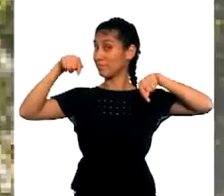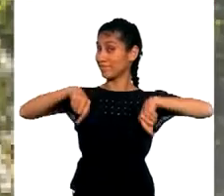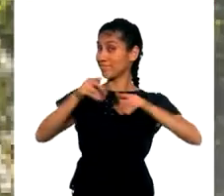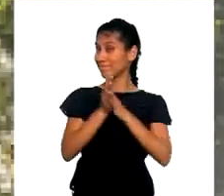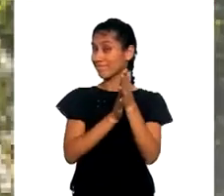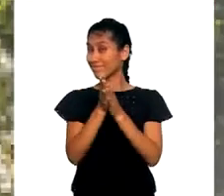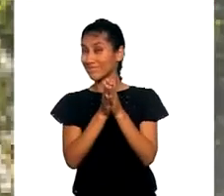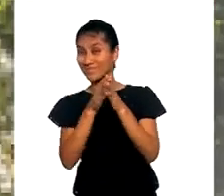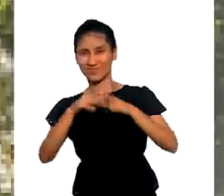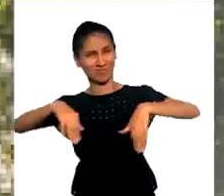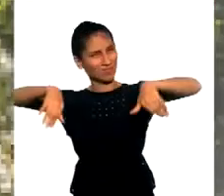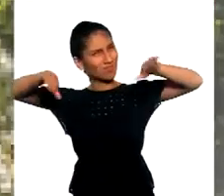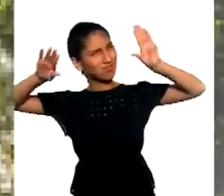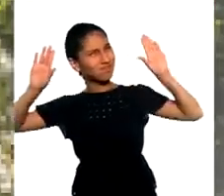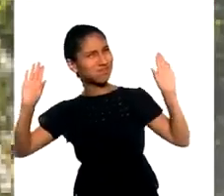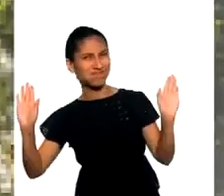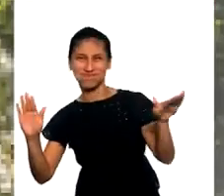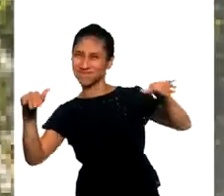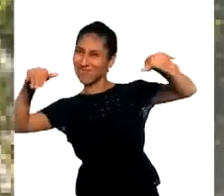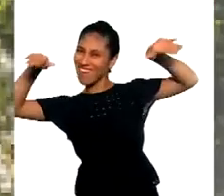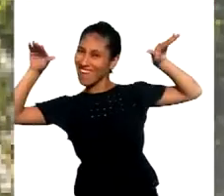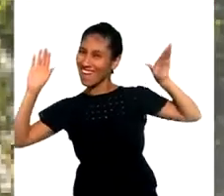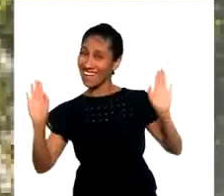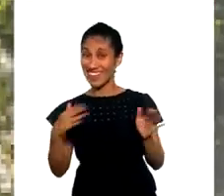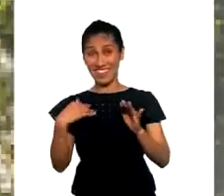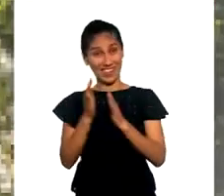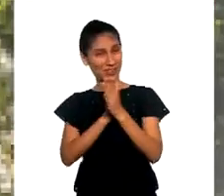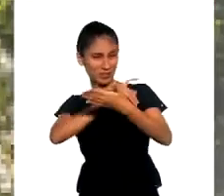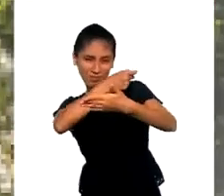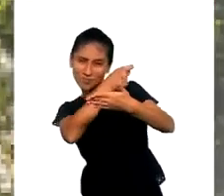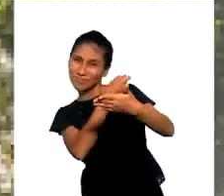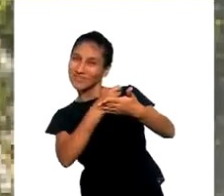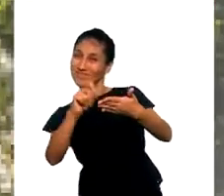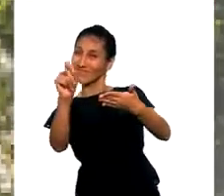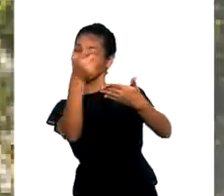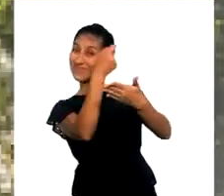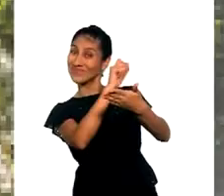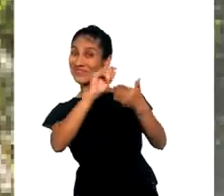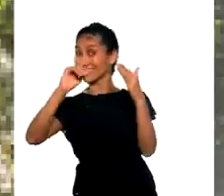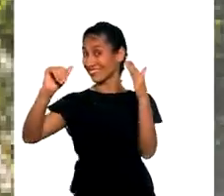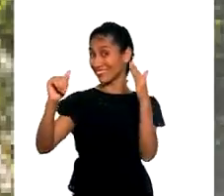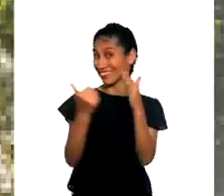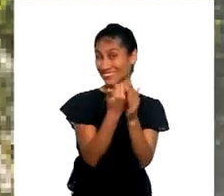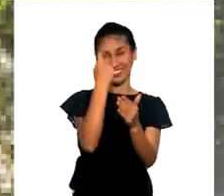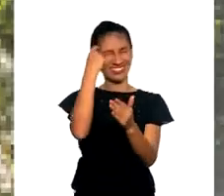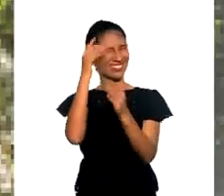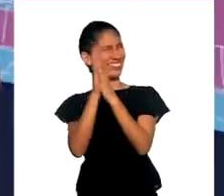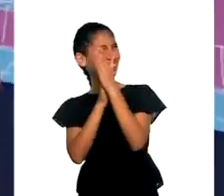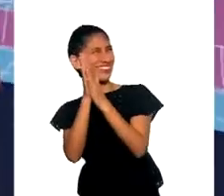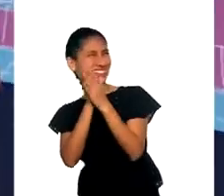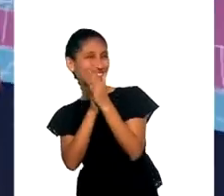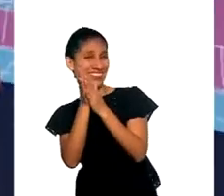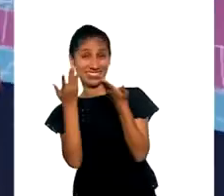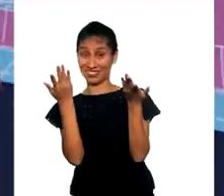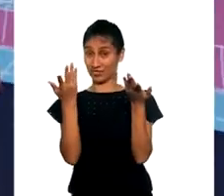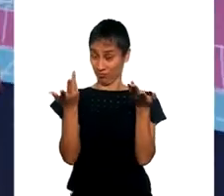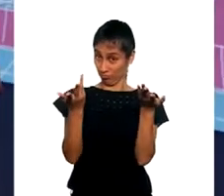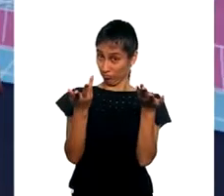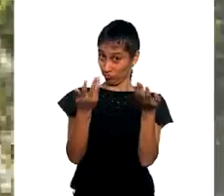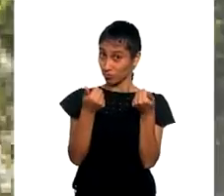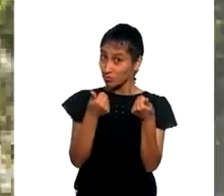de volar también estoy escribiendo mis nuevas maneras en